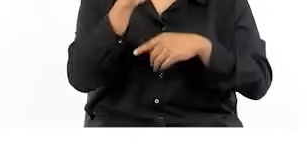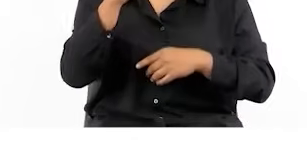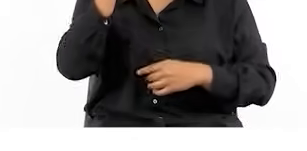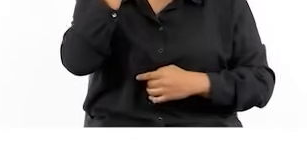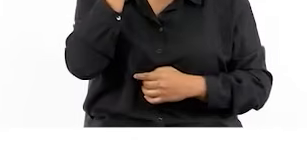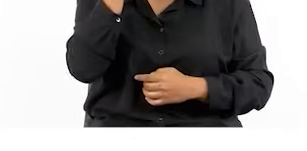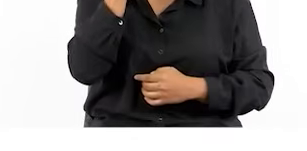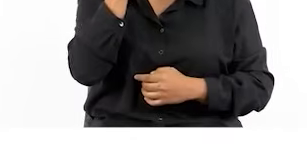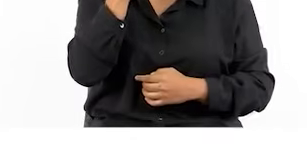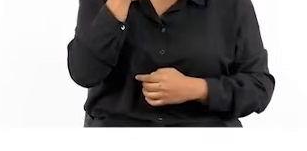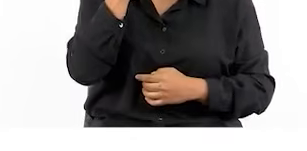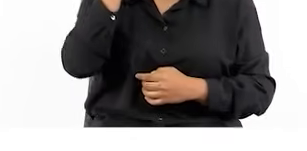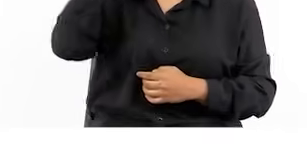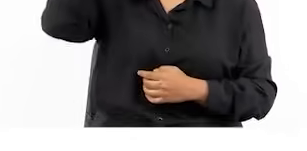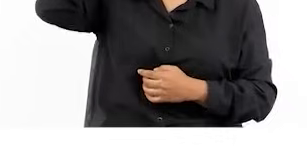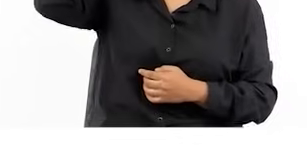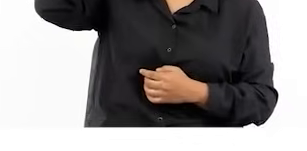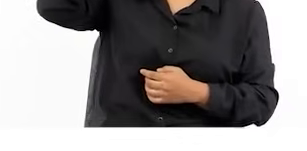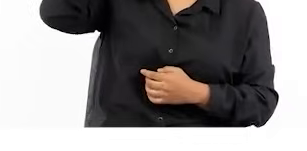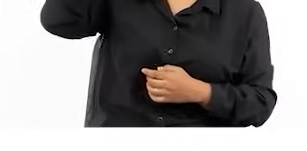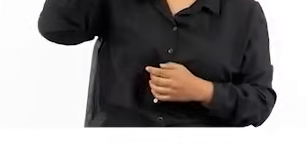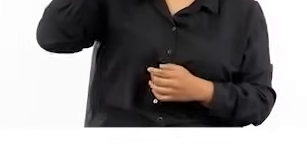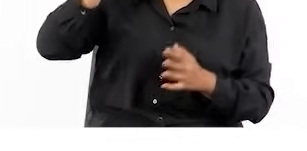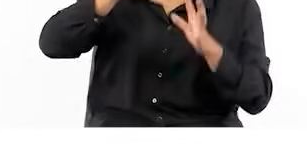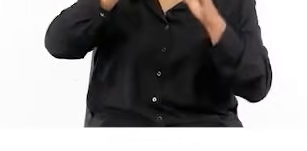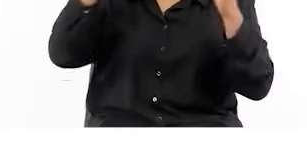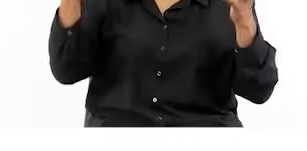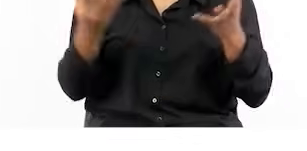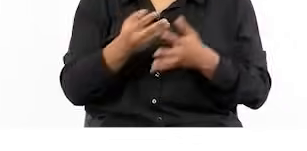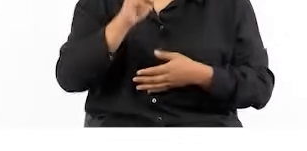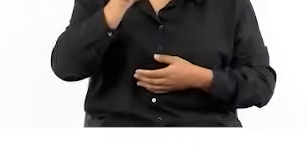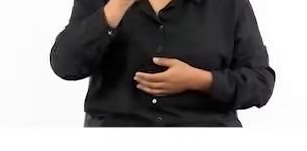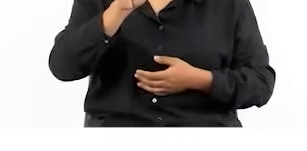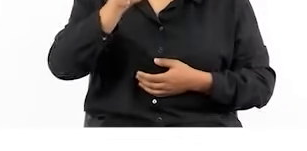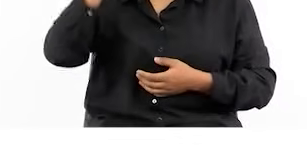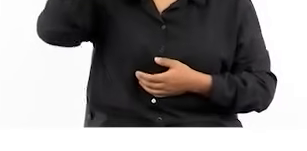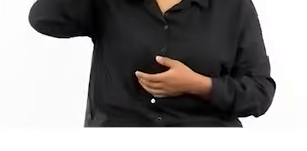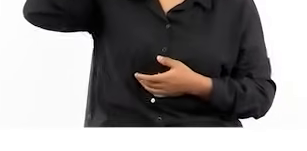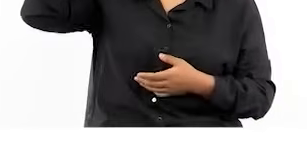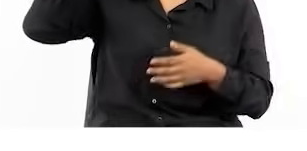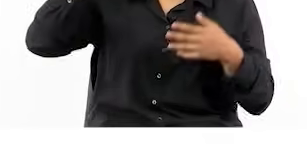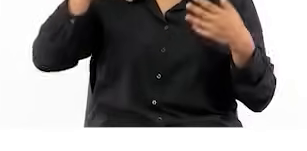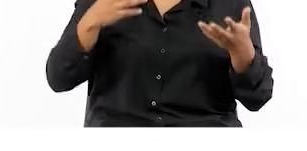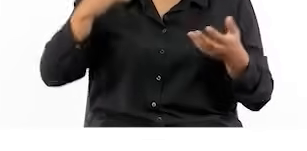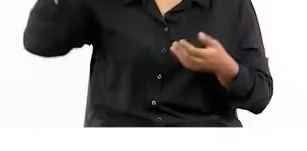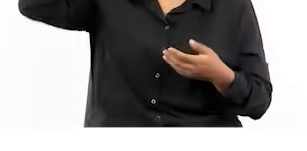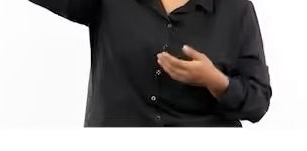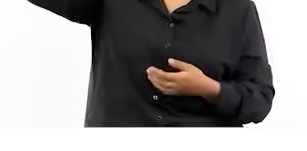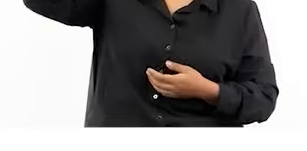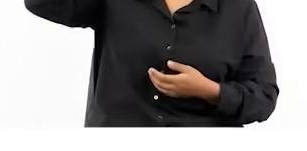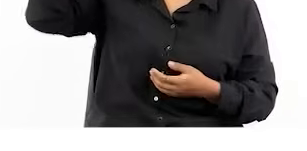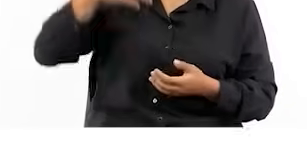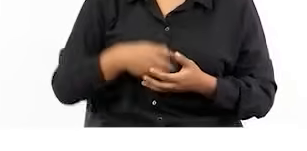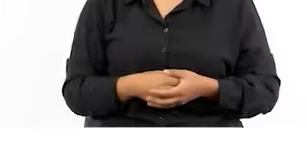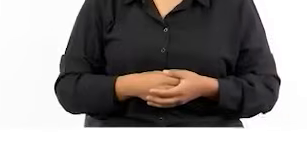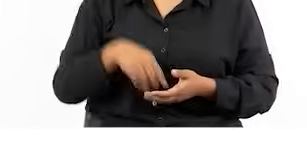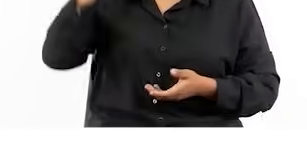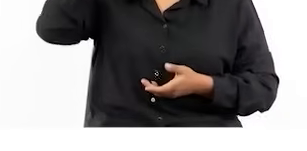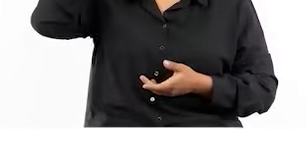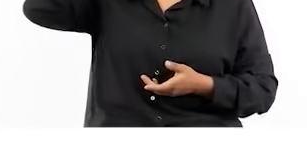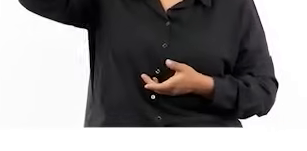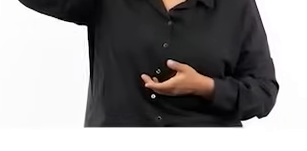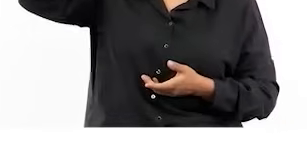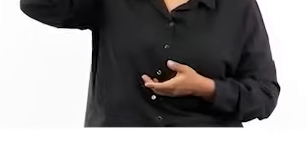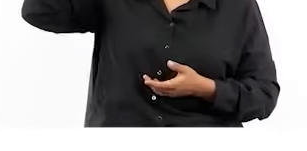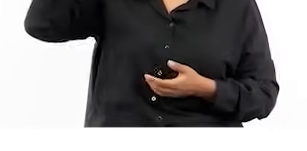la cubrió y se volvió rojiza. Los eclipses, entonces, desde la Tierra pueden ser de 2 tipos,